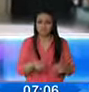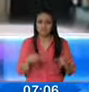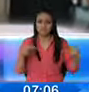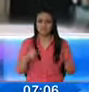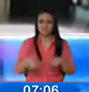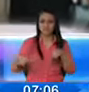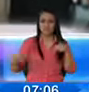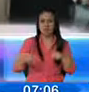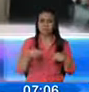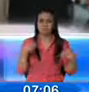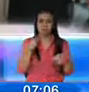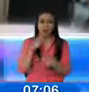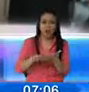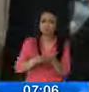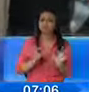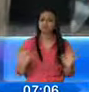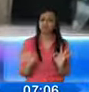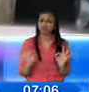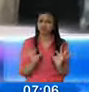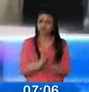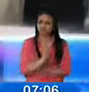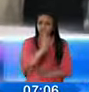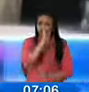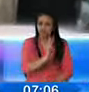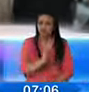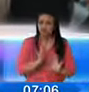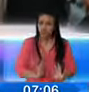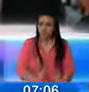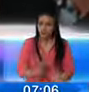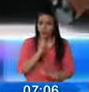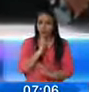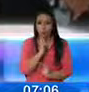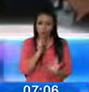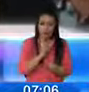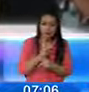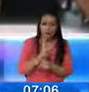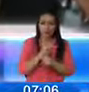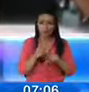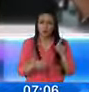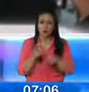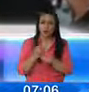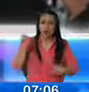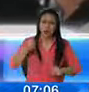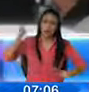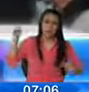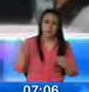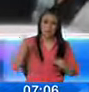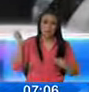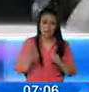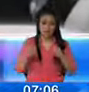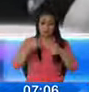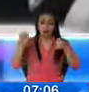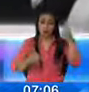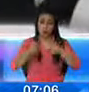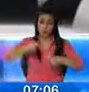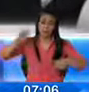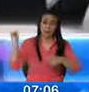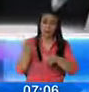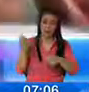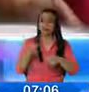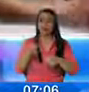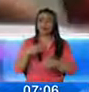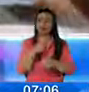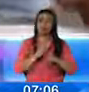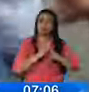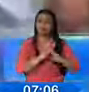provocaciones de actos violentos que con palos y piedras rompían parabrisas. Nosotros lo hemos